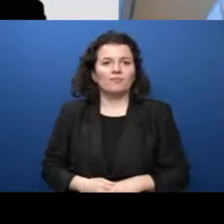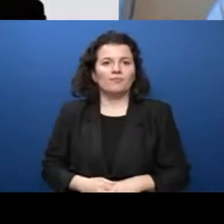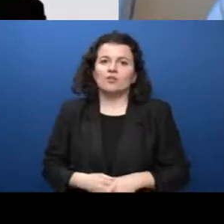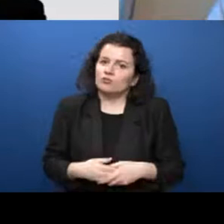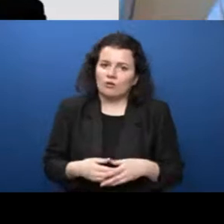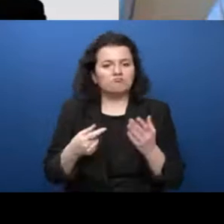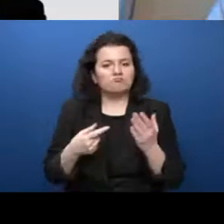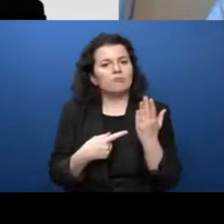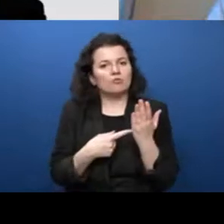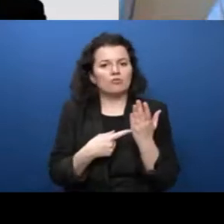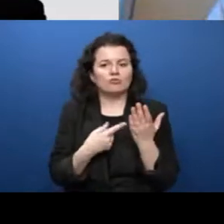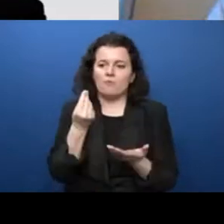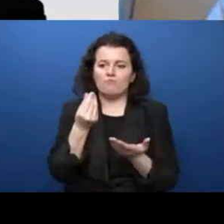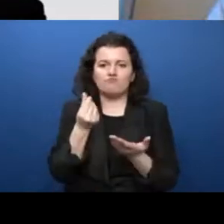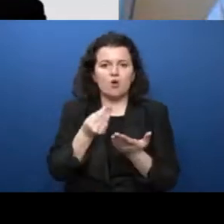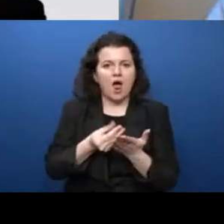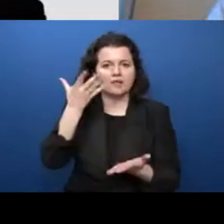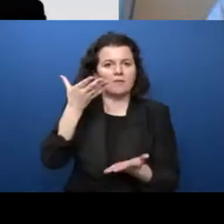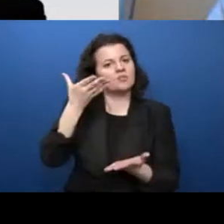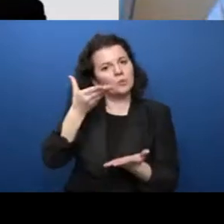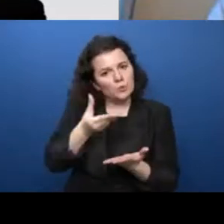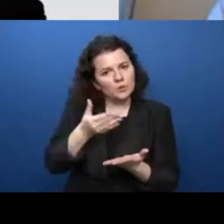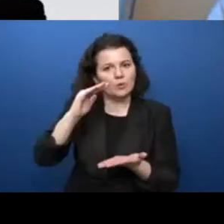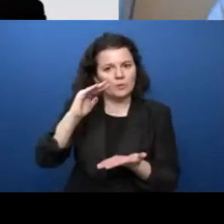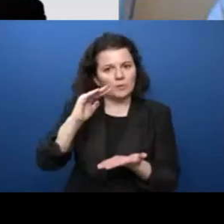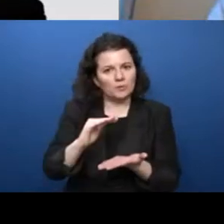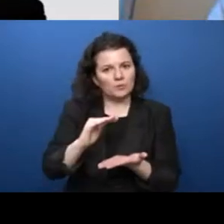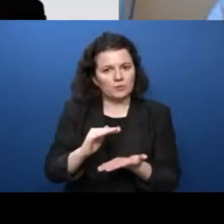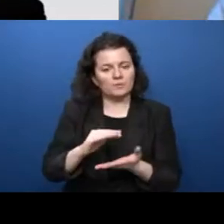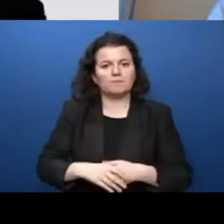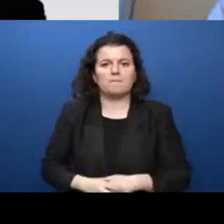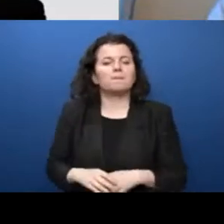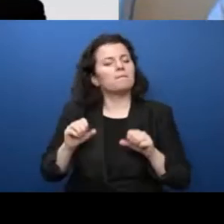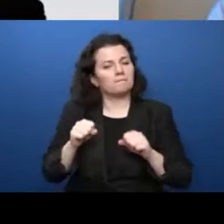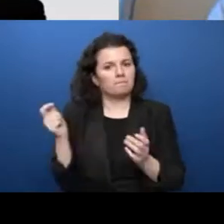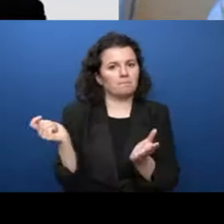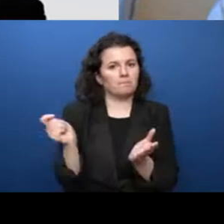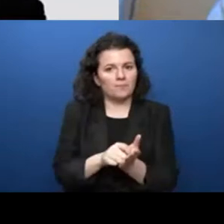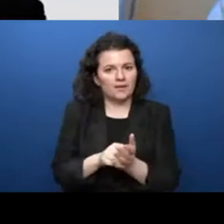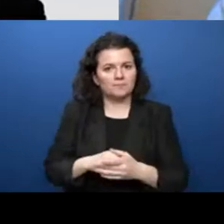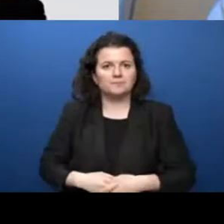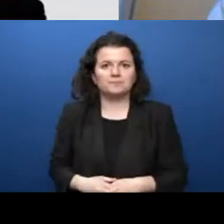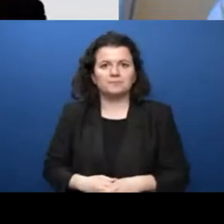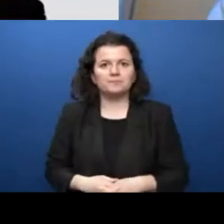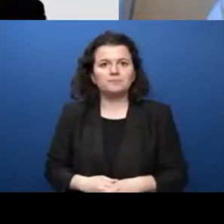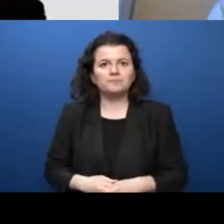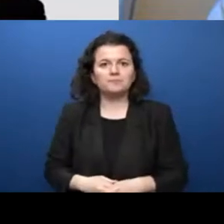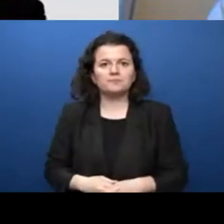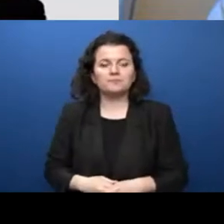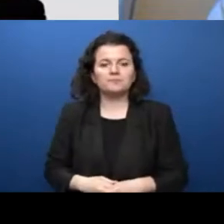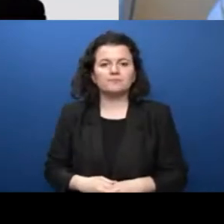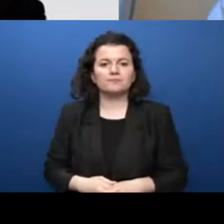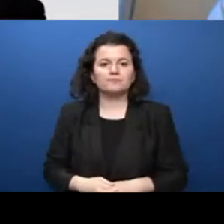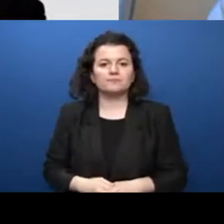affordable. Y sobre todo, impulsar aún más los proyectos de formación y capacitación para las personas